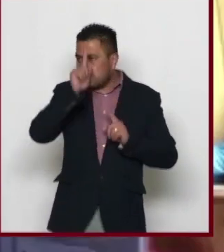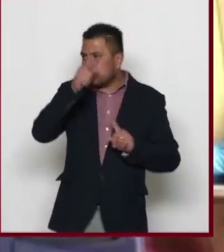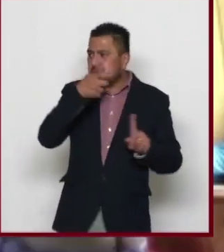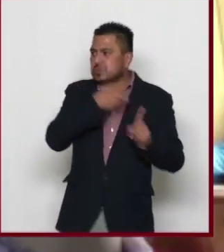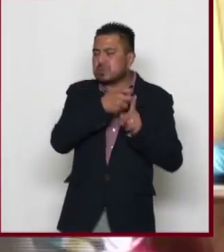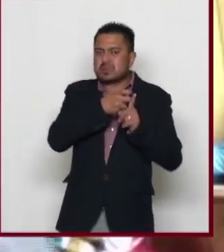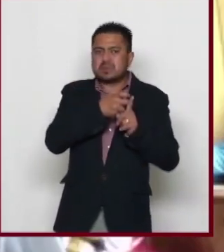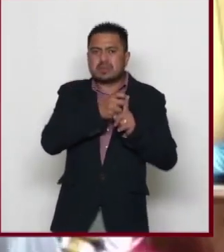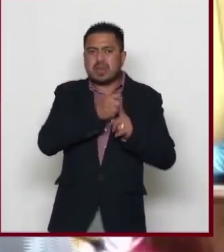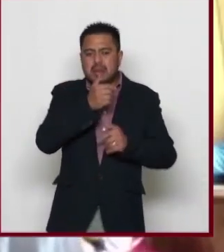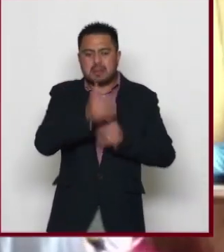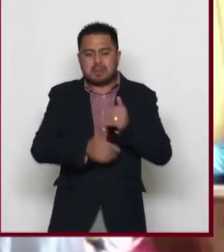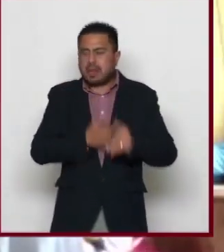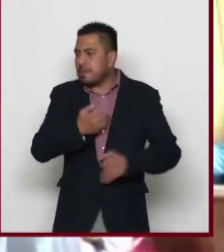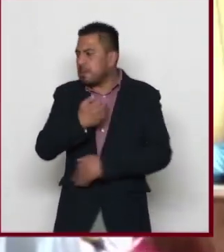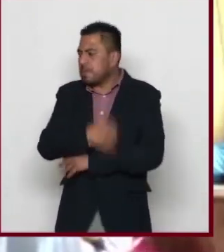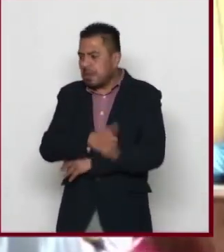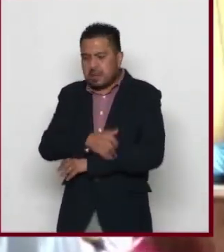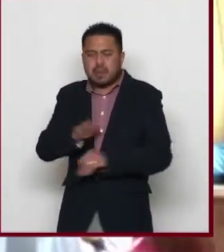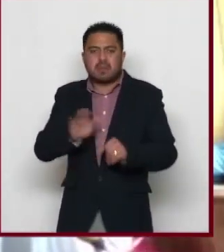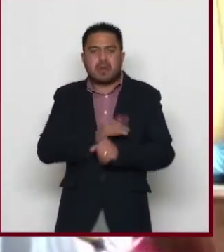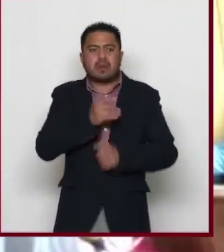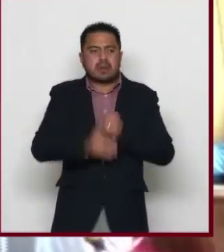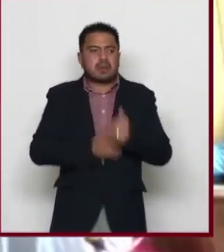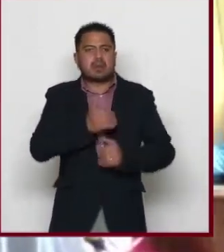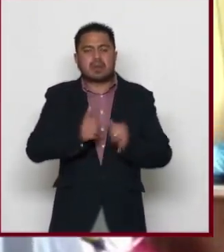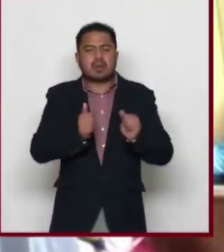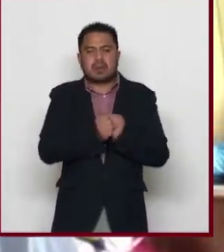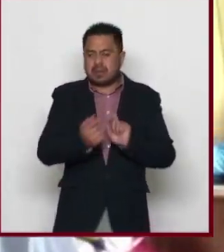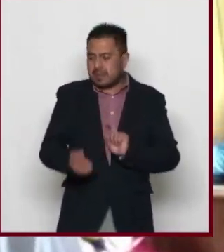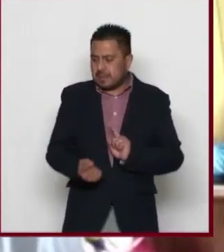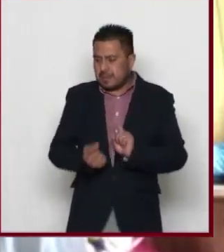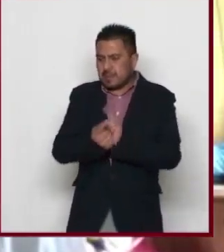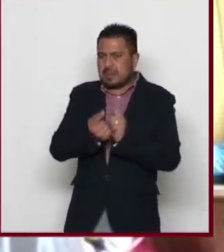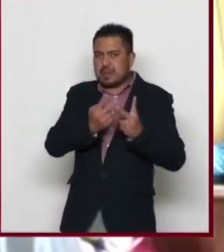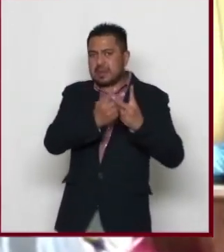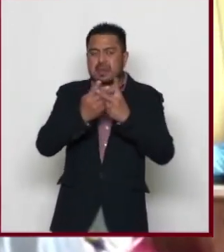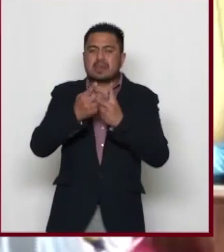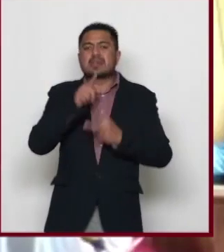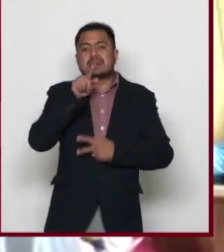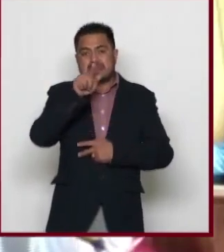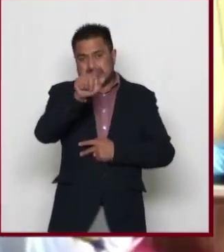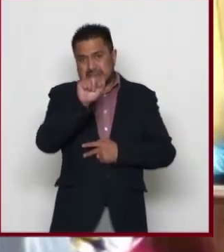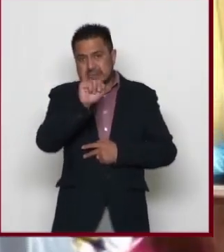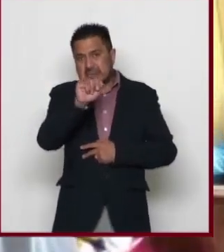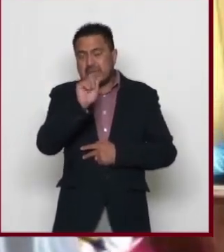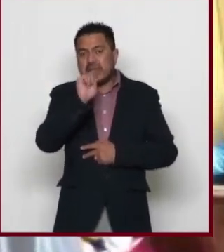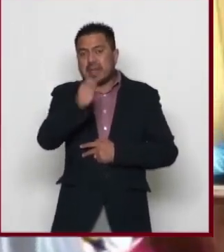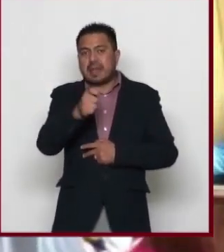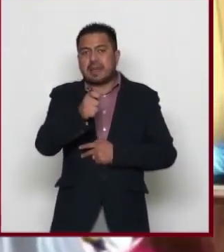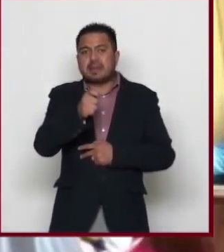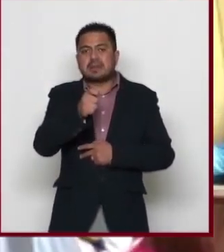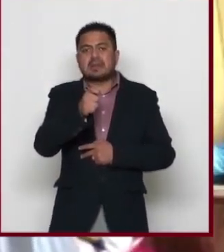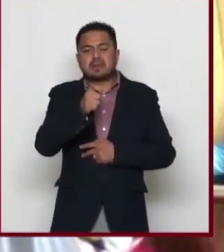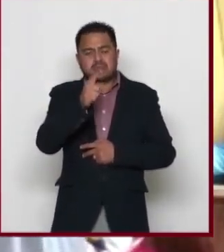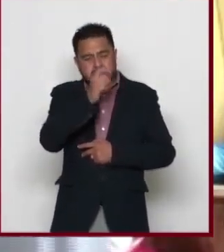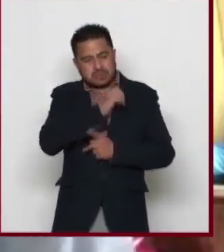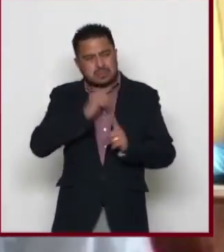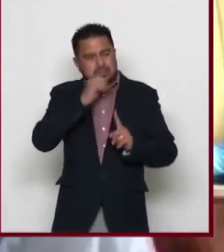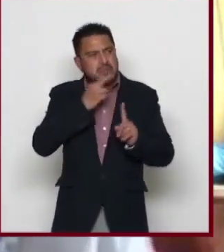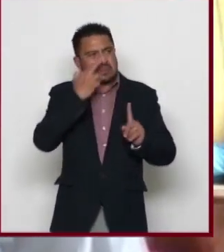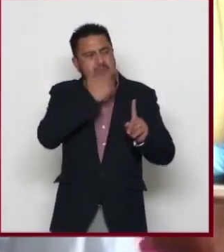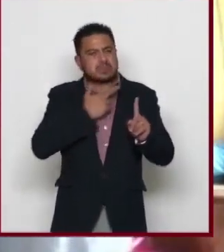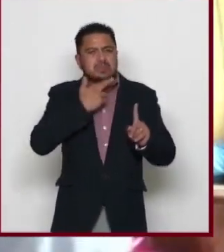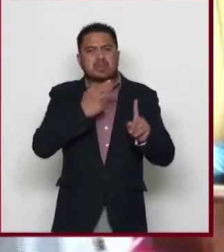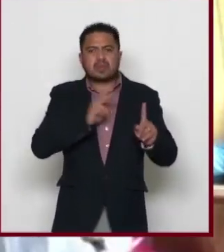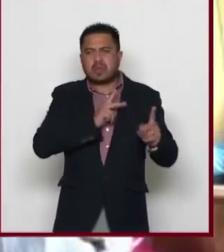observadores, entonces hay una caída de luz. Y esa caída de luz es periódica porque cada que pasa el planeta enfrente de la estrella, si